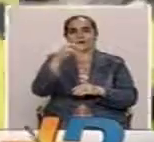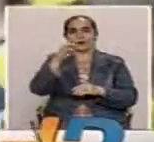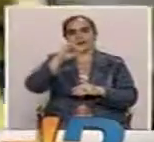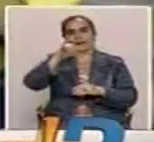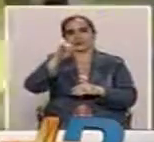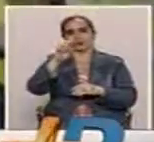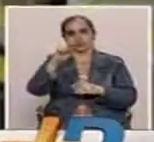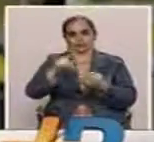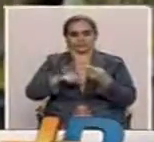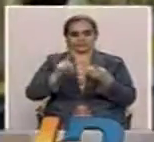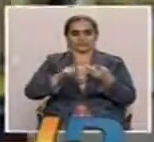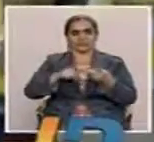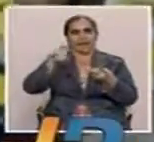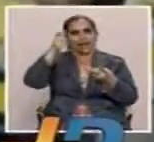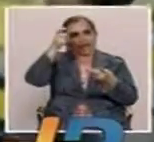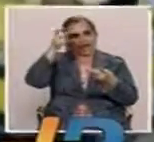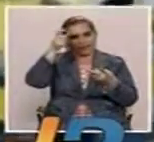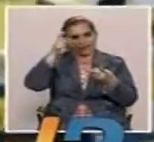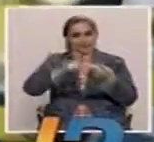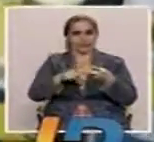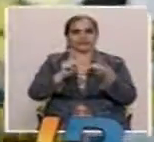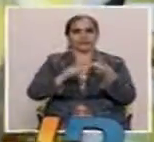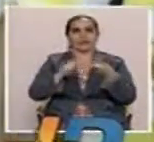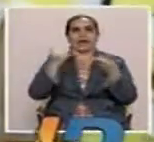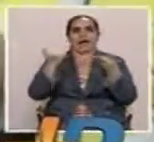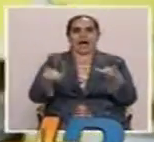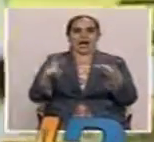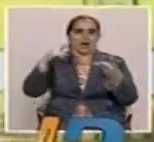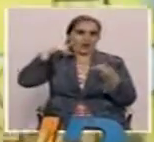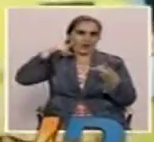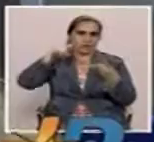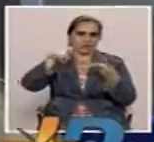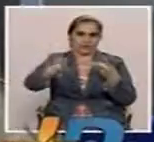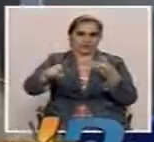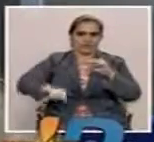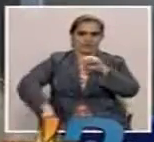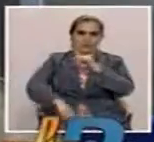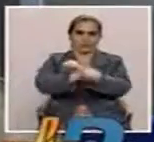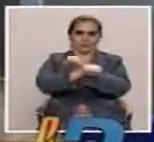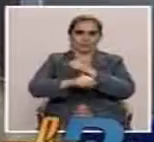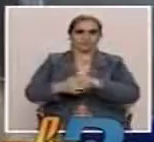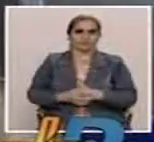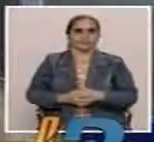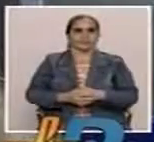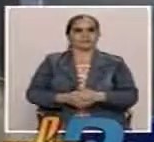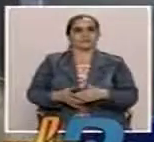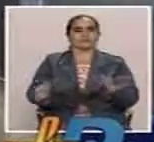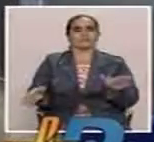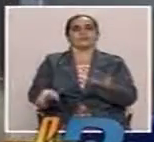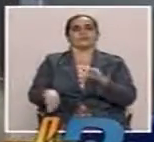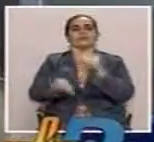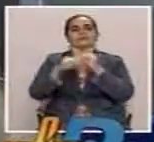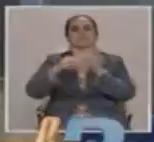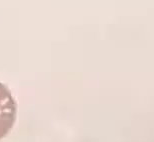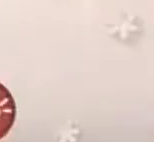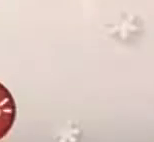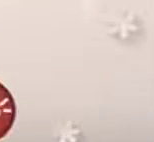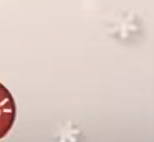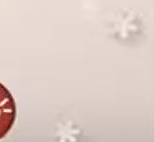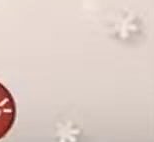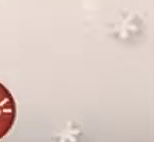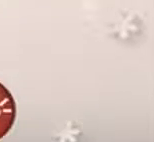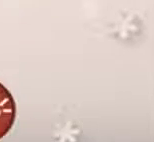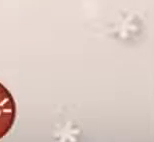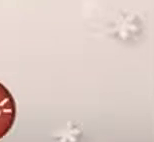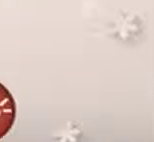América junto a Suárez y ahora disfruta de la gloria en tierra santandereana. La siguiente es una mención comercial.